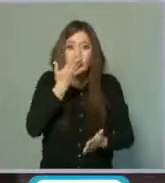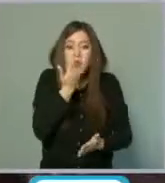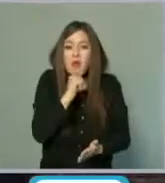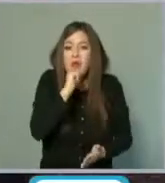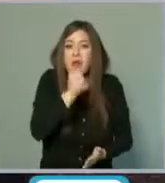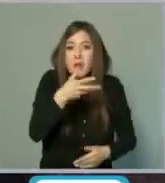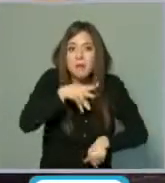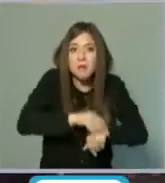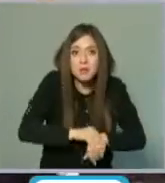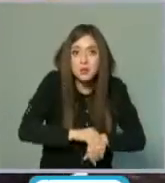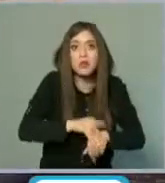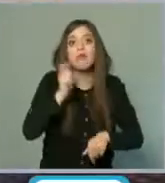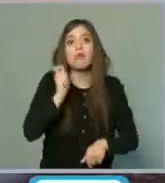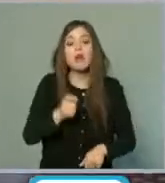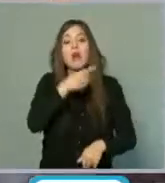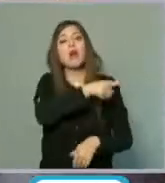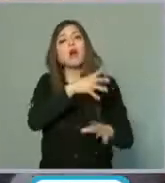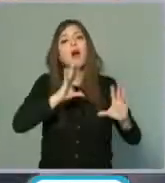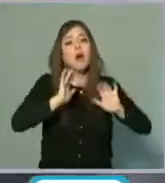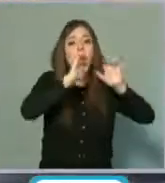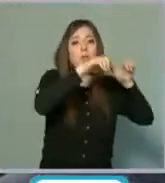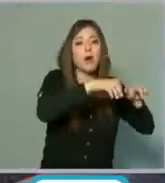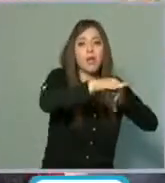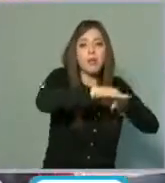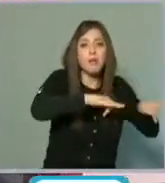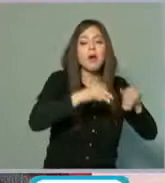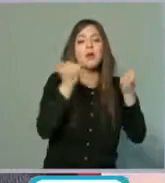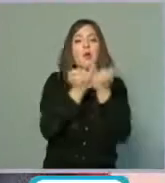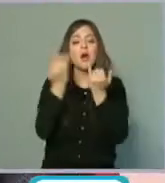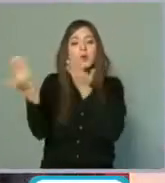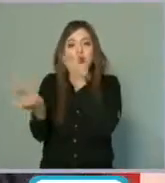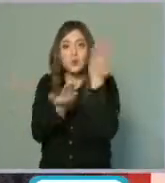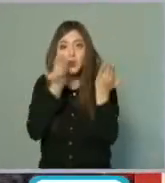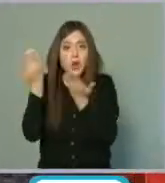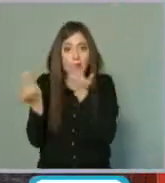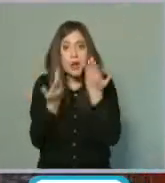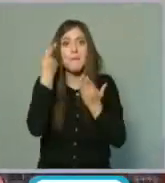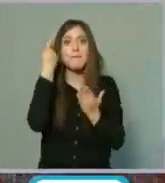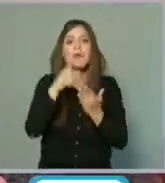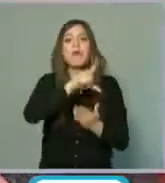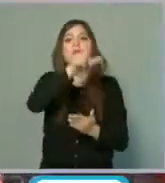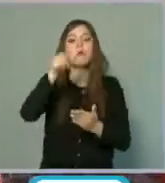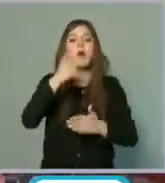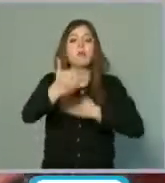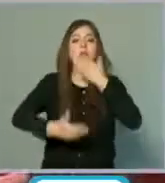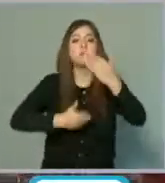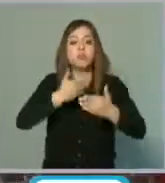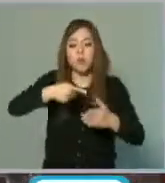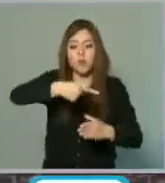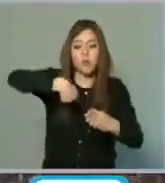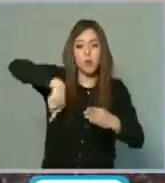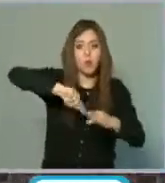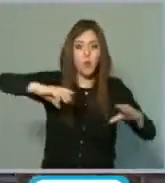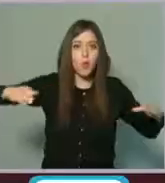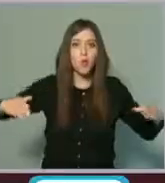de Estados Unidos para poder trabajar, para poder estudiar y sobre todo para tener un desarrollo dentro de la sociedad en Estados